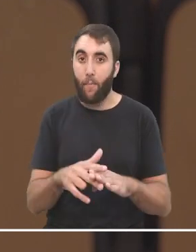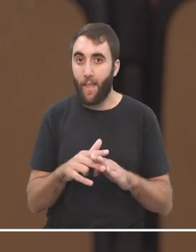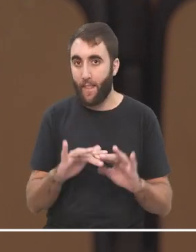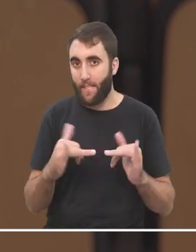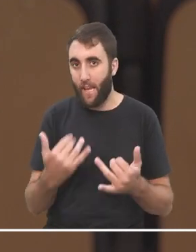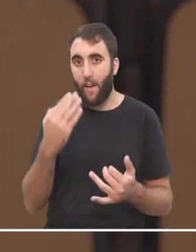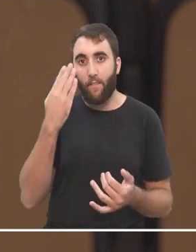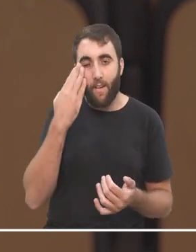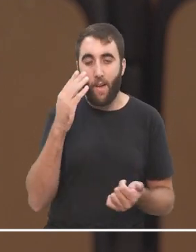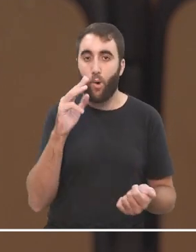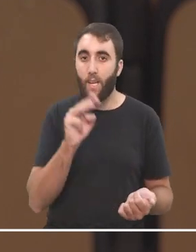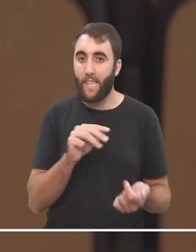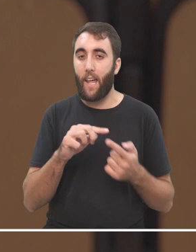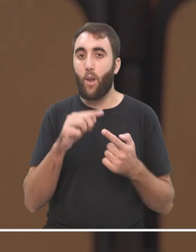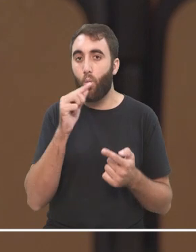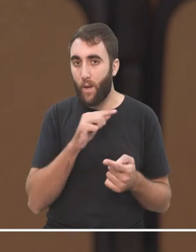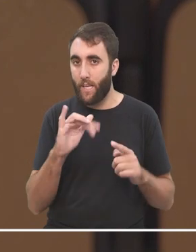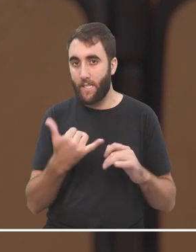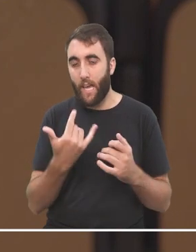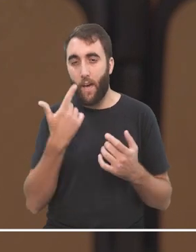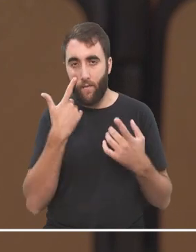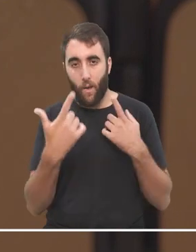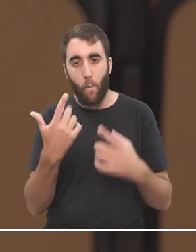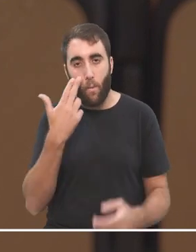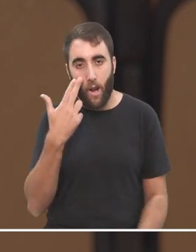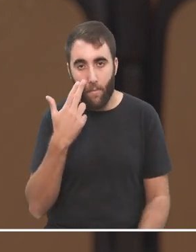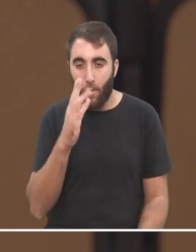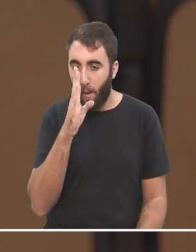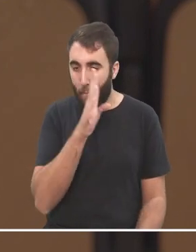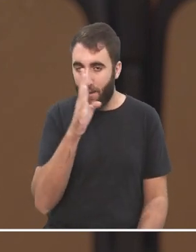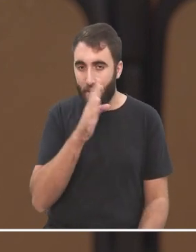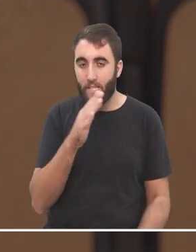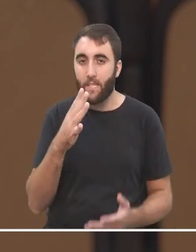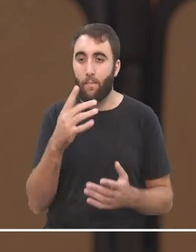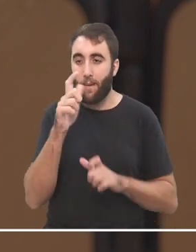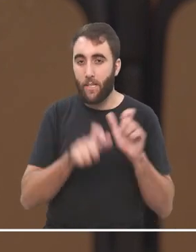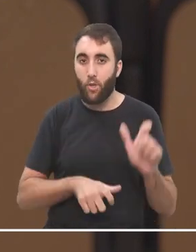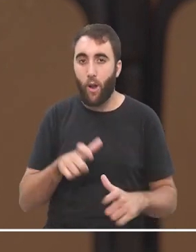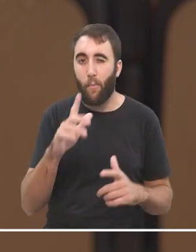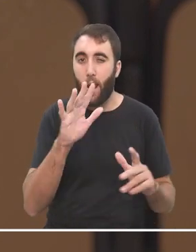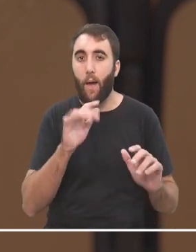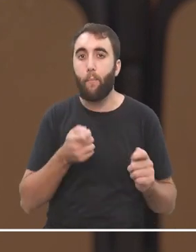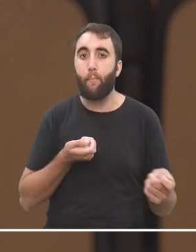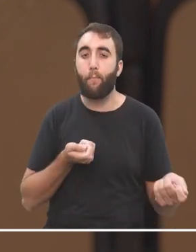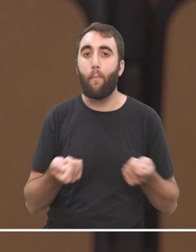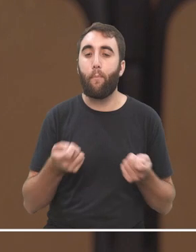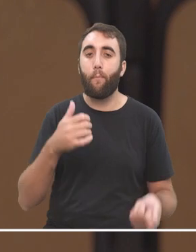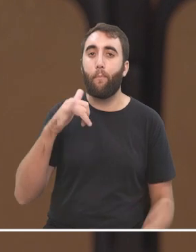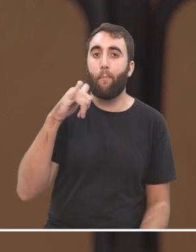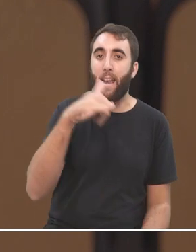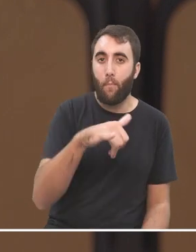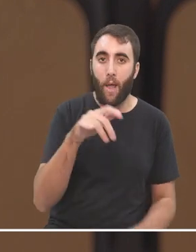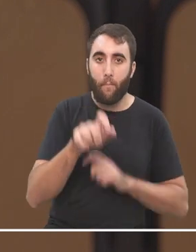ser un problema porque espían a los ciudadanos con la intención de poder manipular a la mayor cantidad de